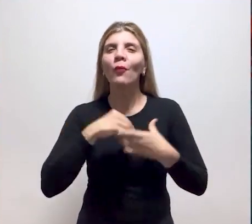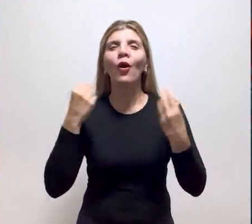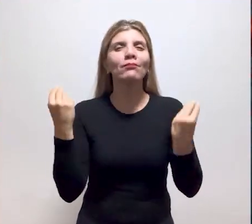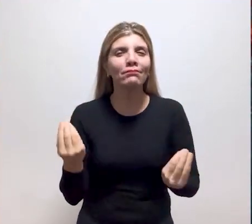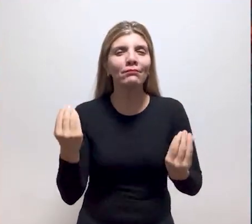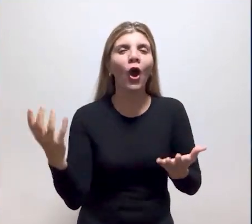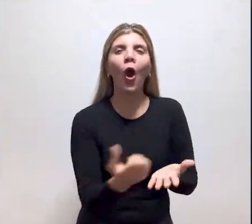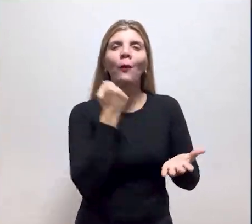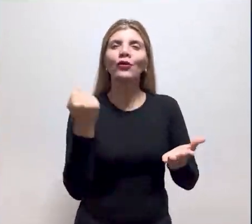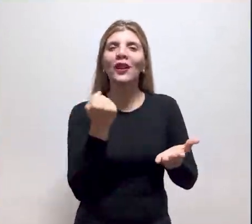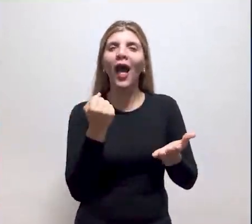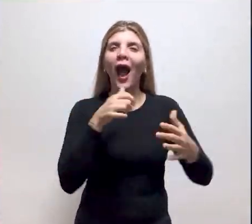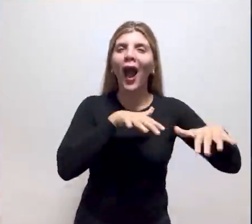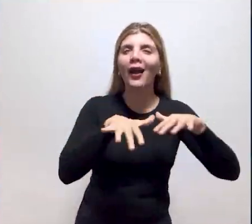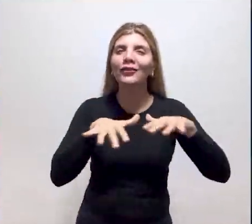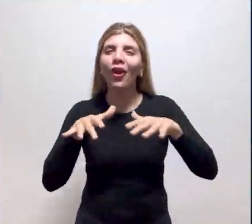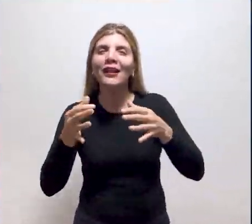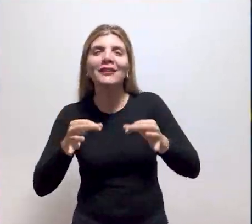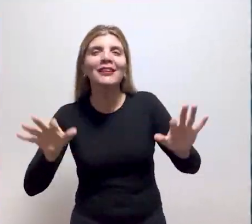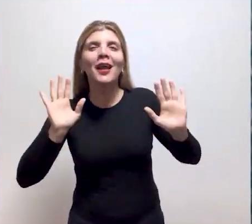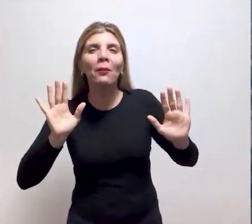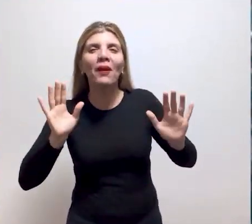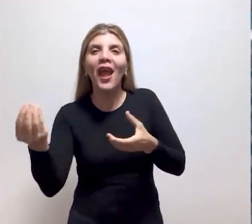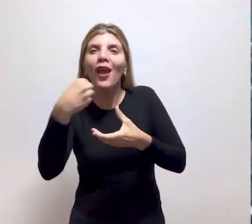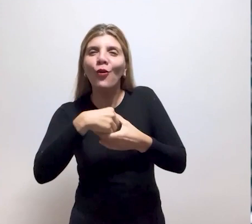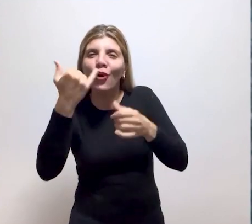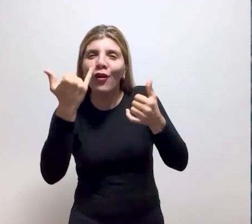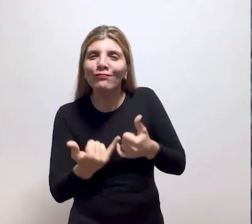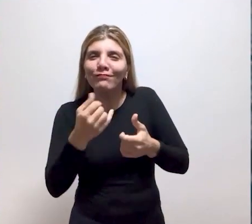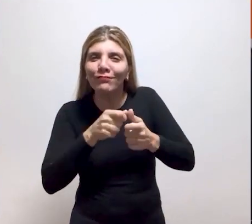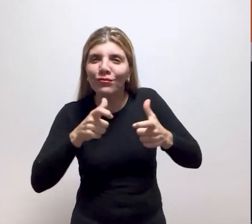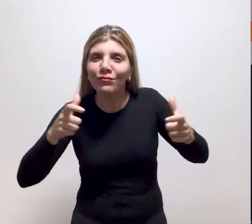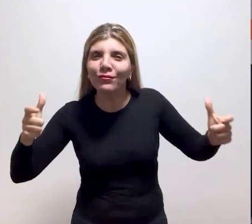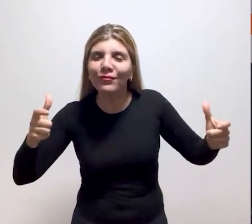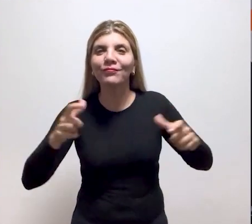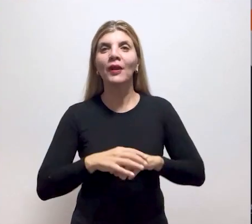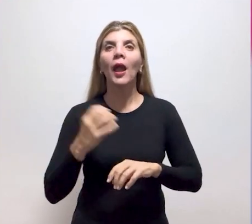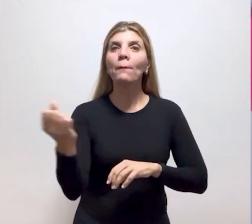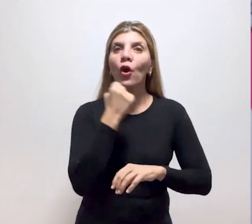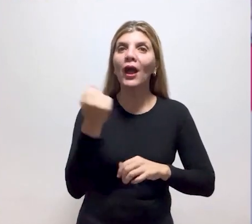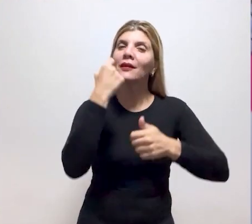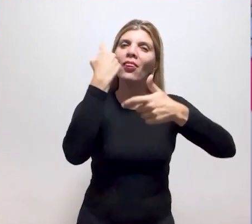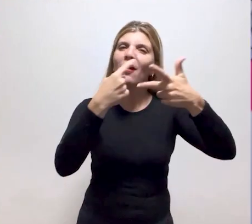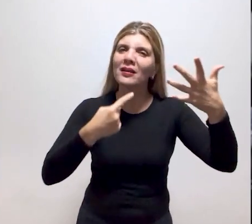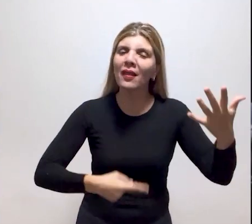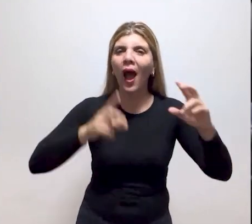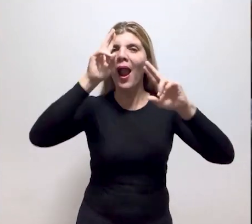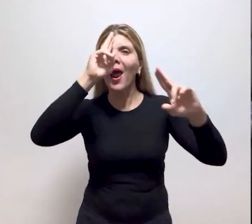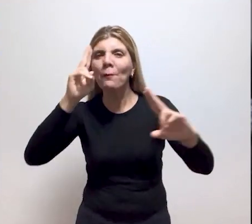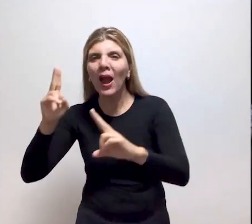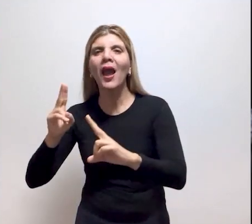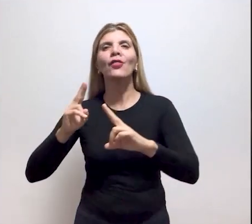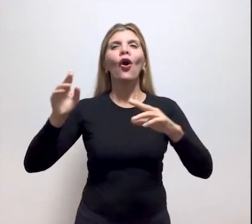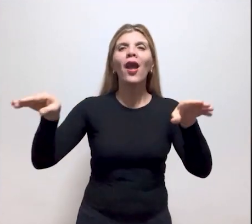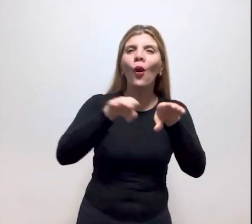para promover la implementación de simples acciones que hacen a la inclusión. Recordemos la importancia de la diversidad, el